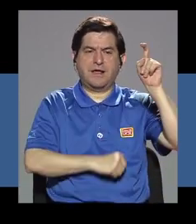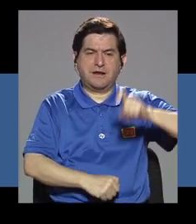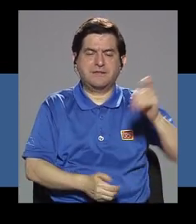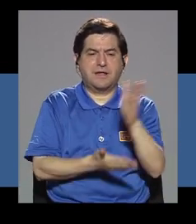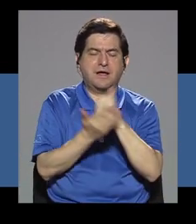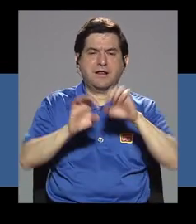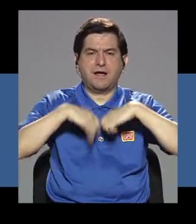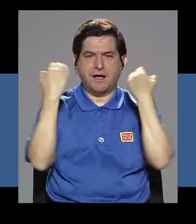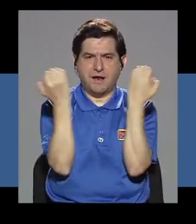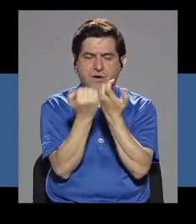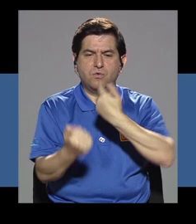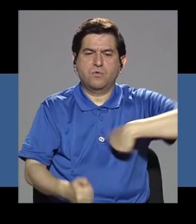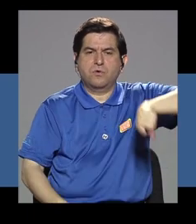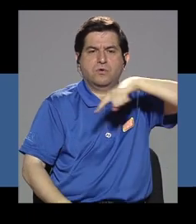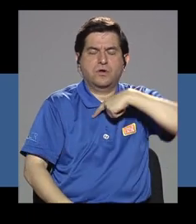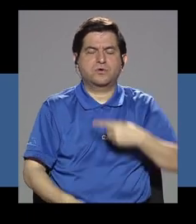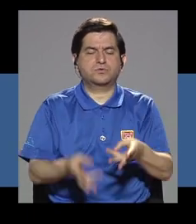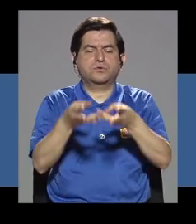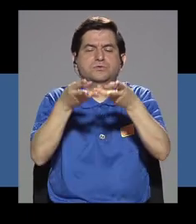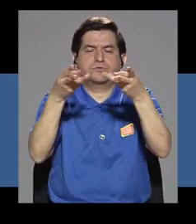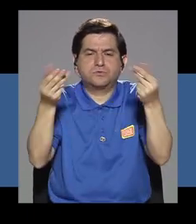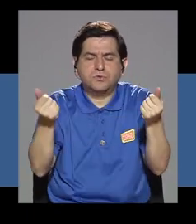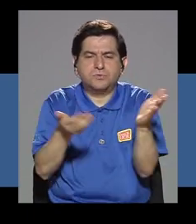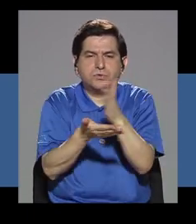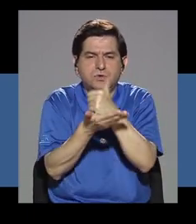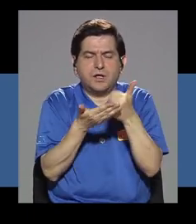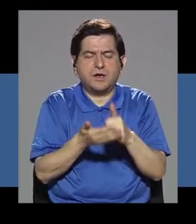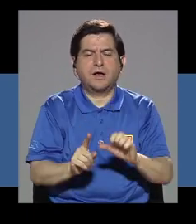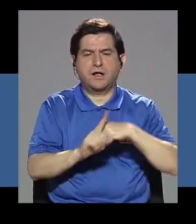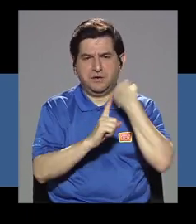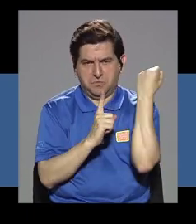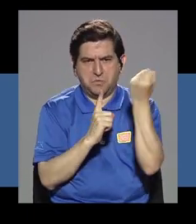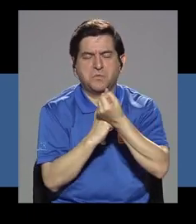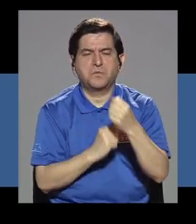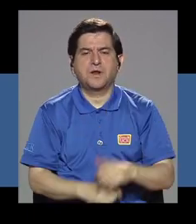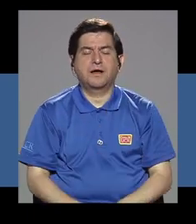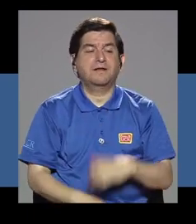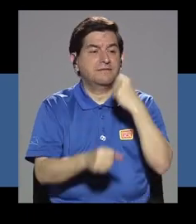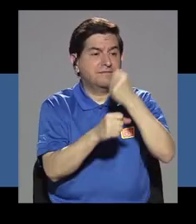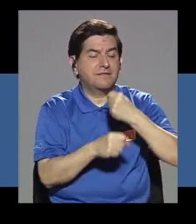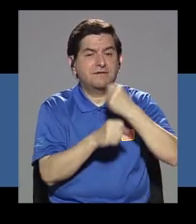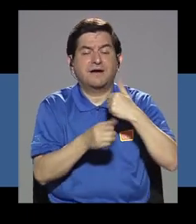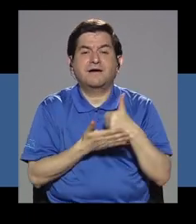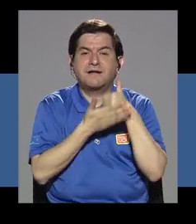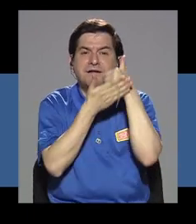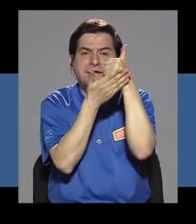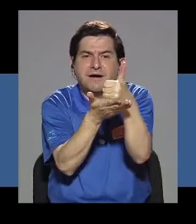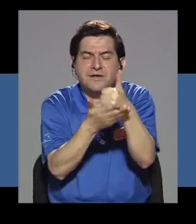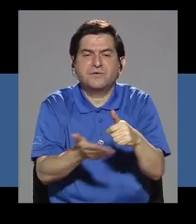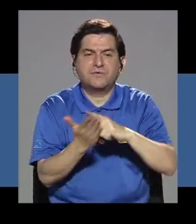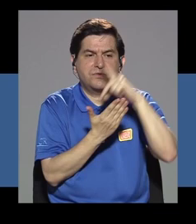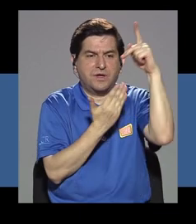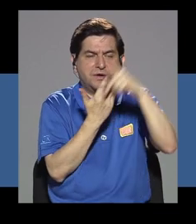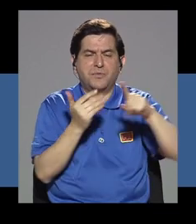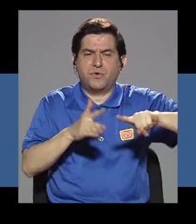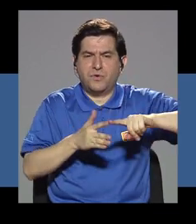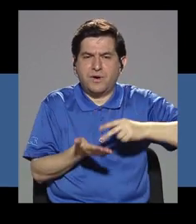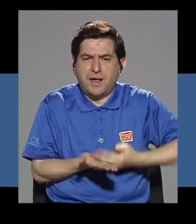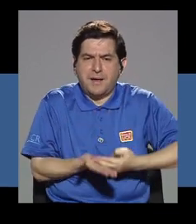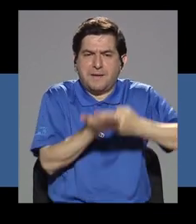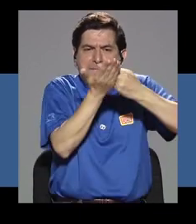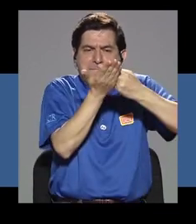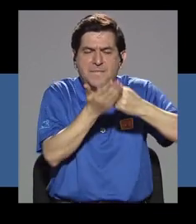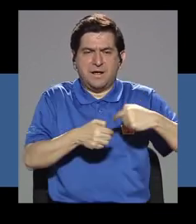requerían algún equipo, pues hemos podido solucionar algunos de estos temas. Hemos trabajado ayudando en programas de